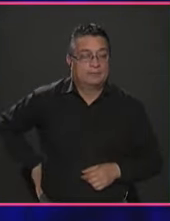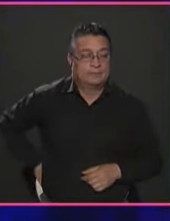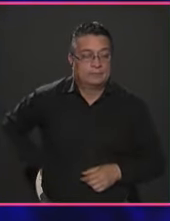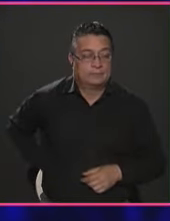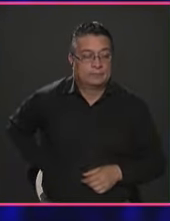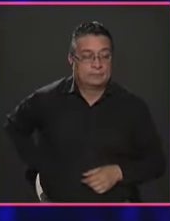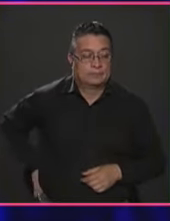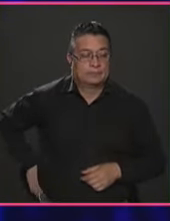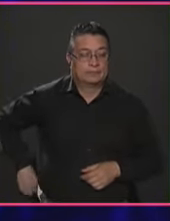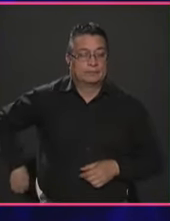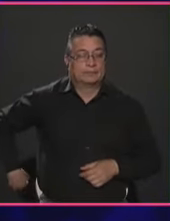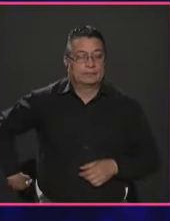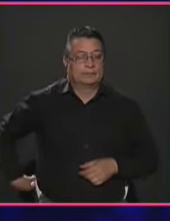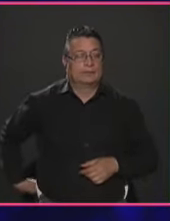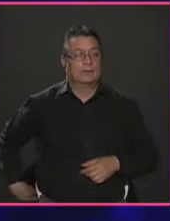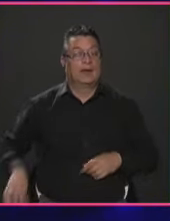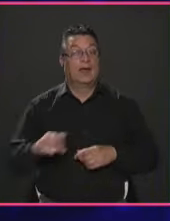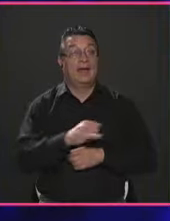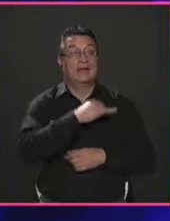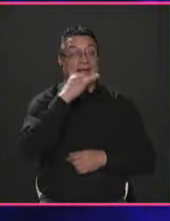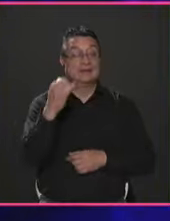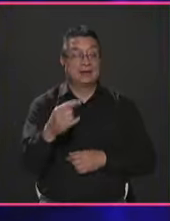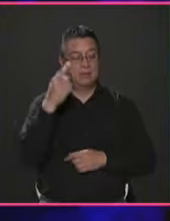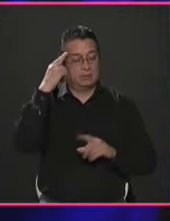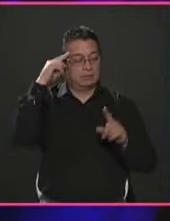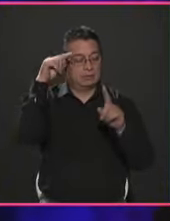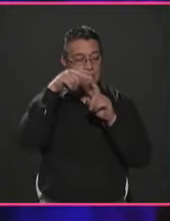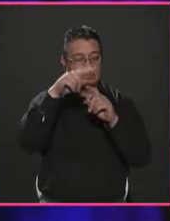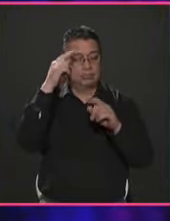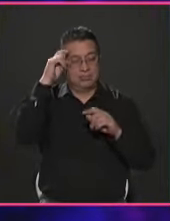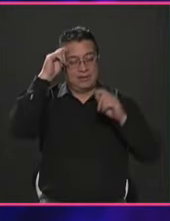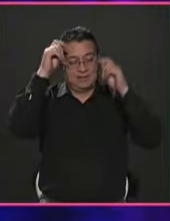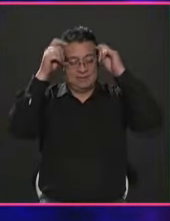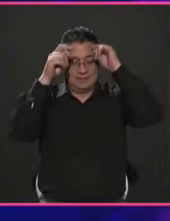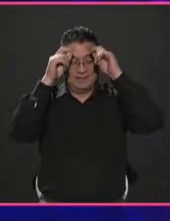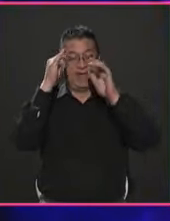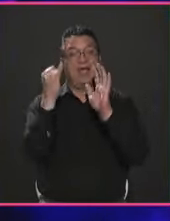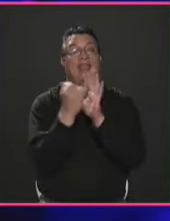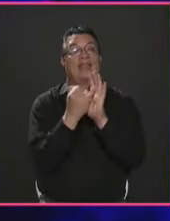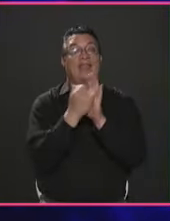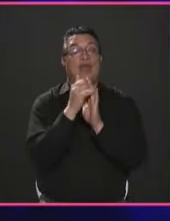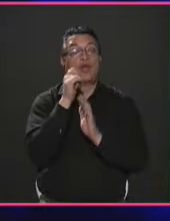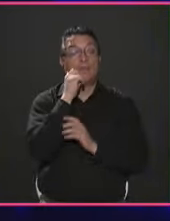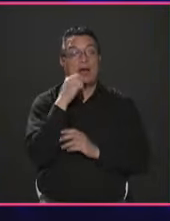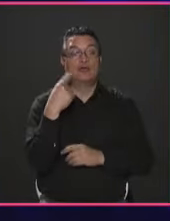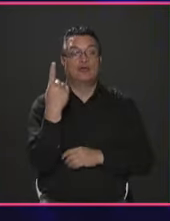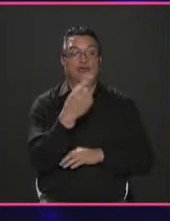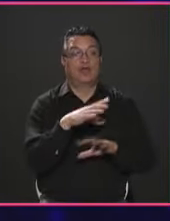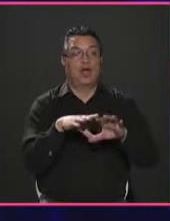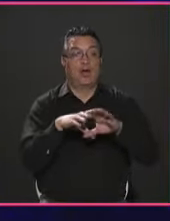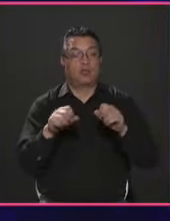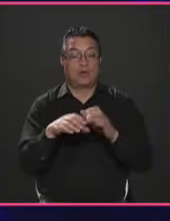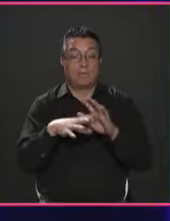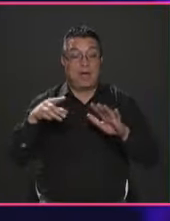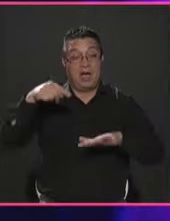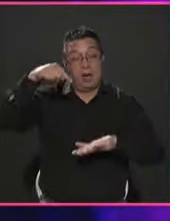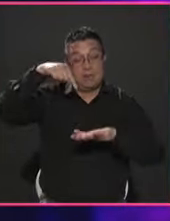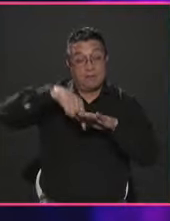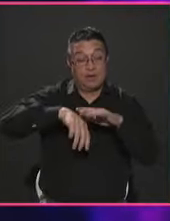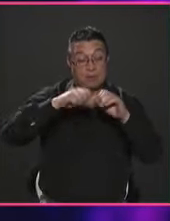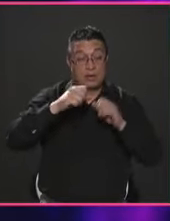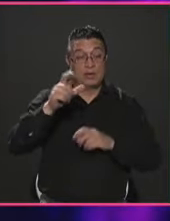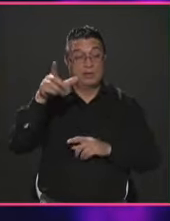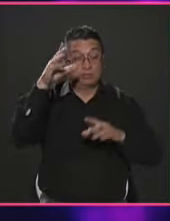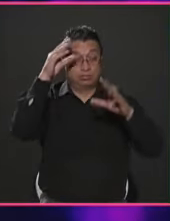personas siempre se basa en concepciones e ideas de leante humana que no todos estamos de acuerdo Entonces la manera más profunda para poder comprender el